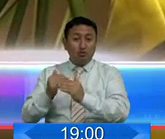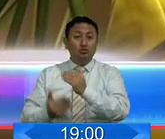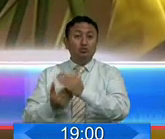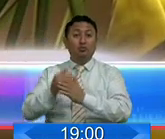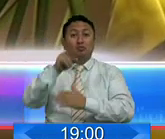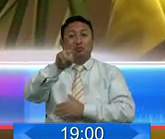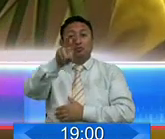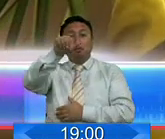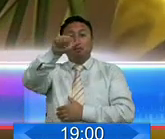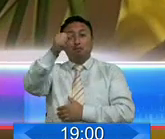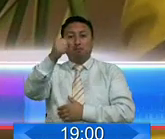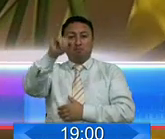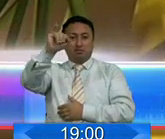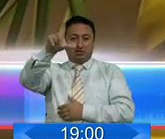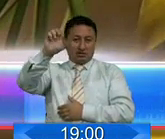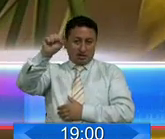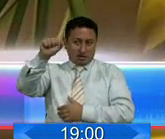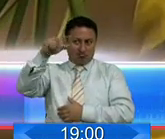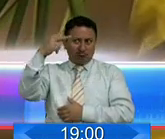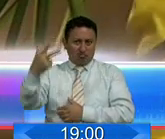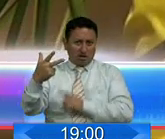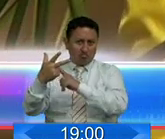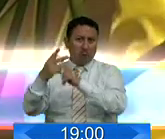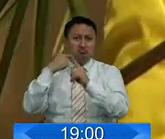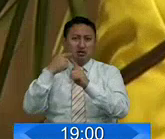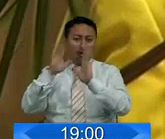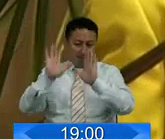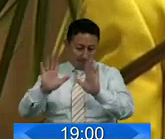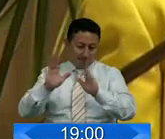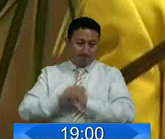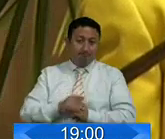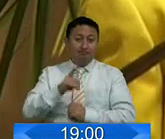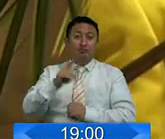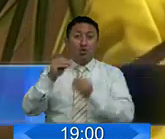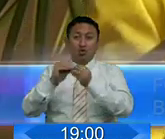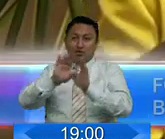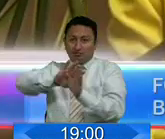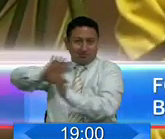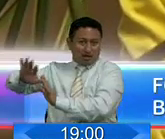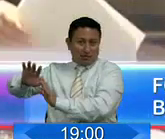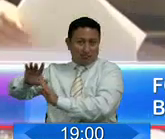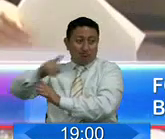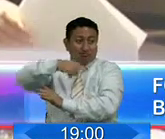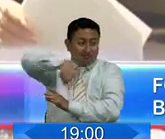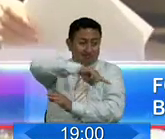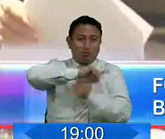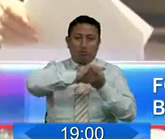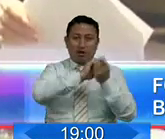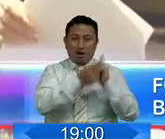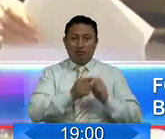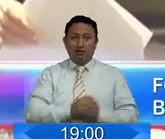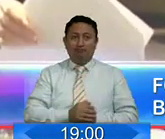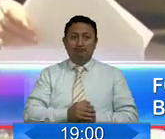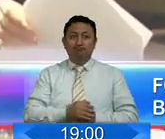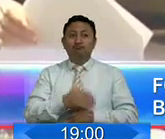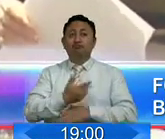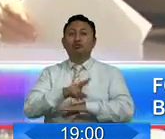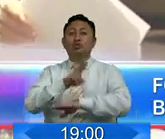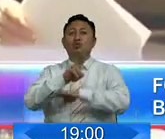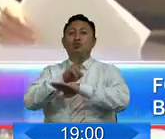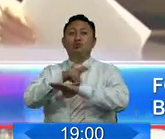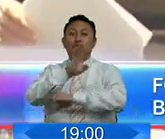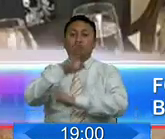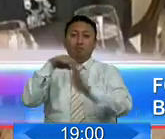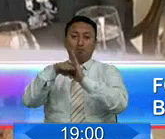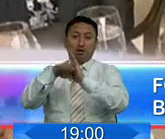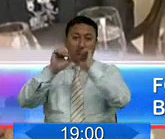III, tenían que por lo menos decir, ok, dejemos el número y cambiemos el resto. La superintendenta de bancos, por su parte,